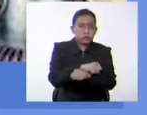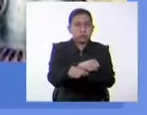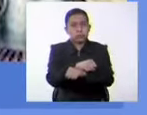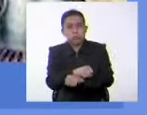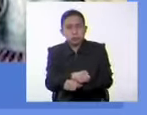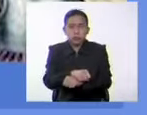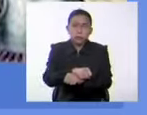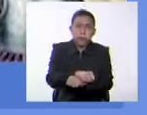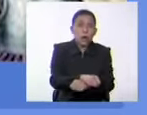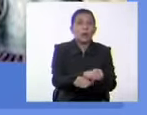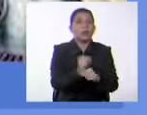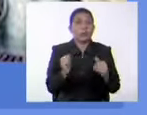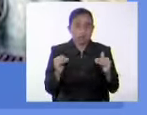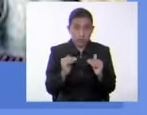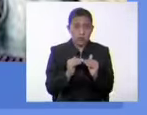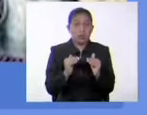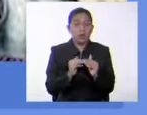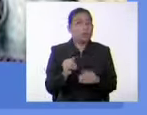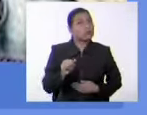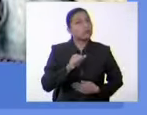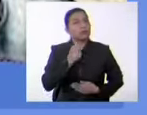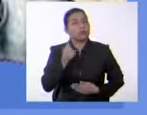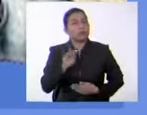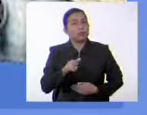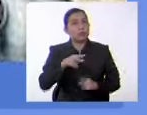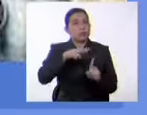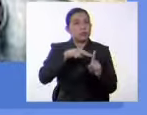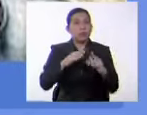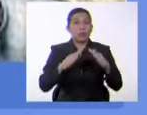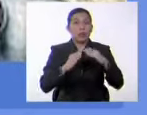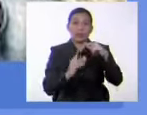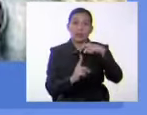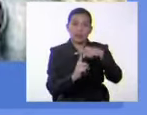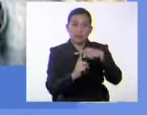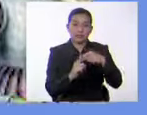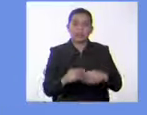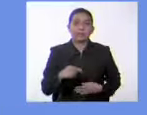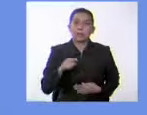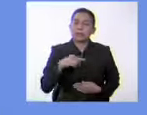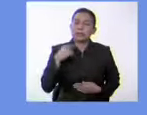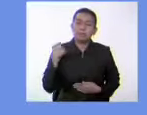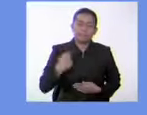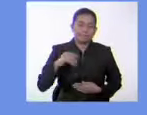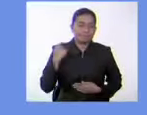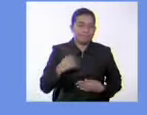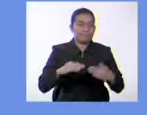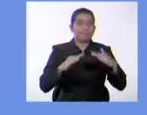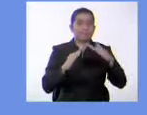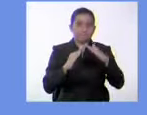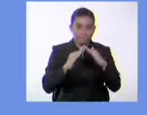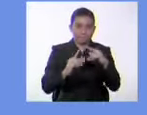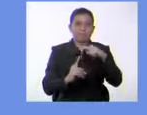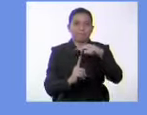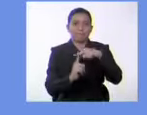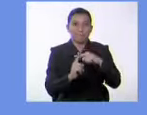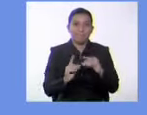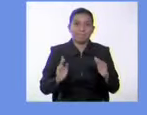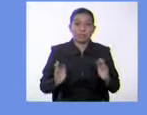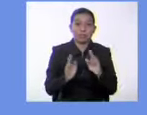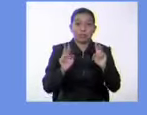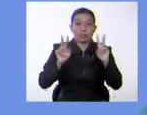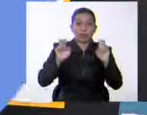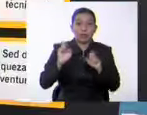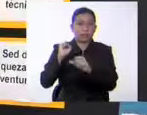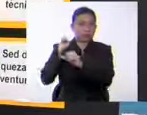también otra característica fue la iglesia, porque jugó un papel elemental dentro de la conquista. Por eso muchos autores hablan